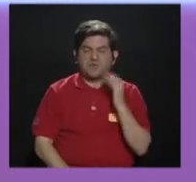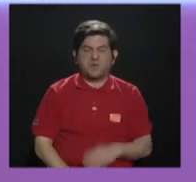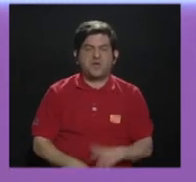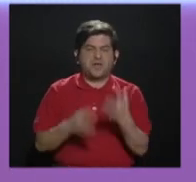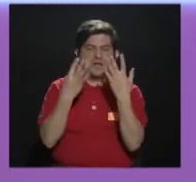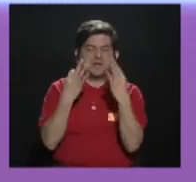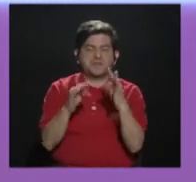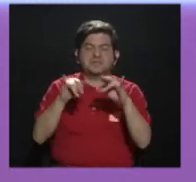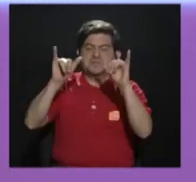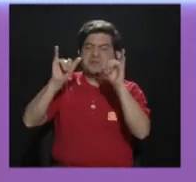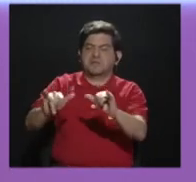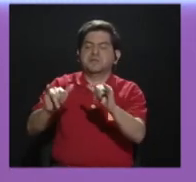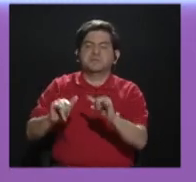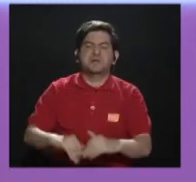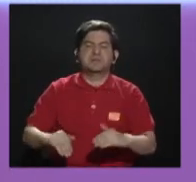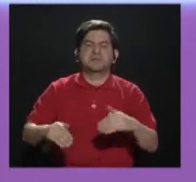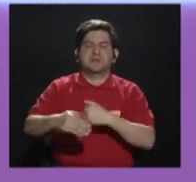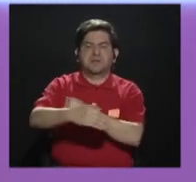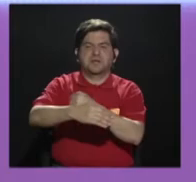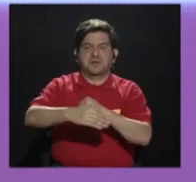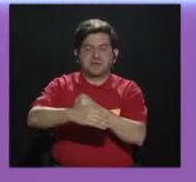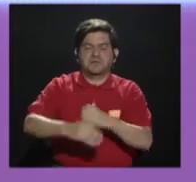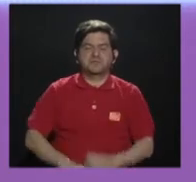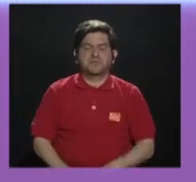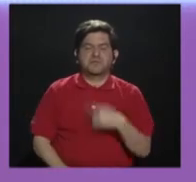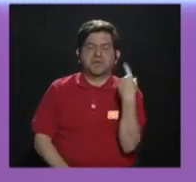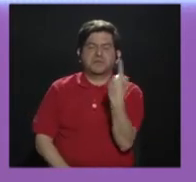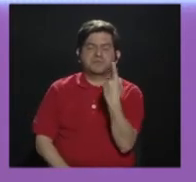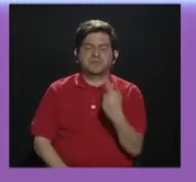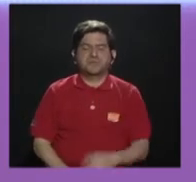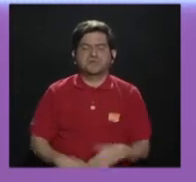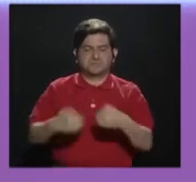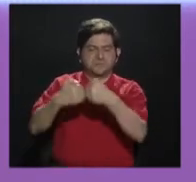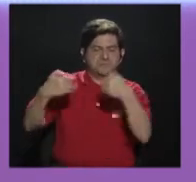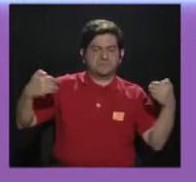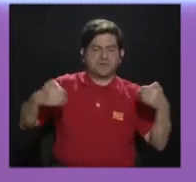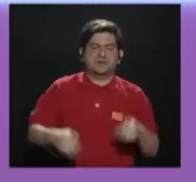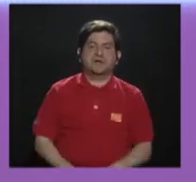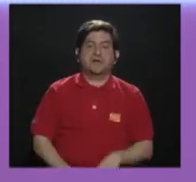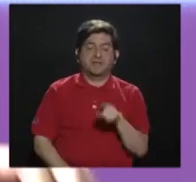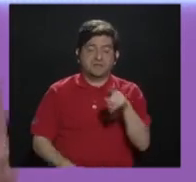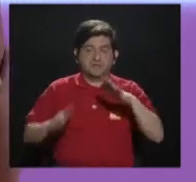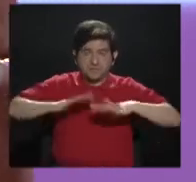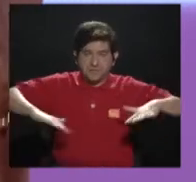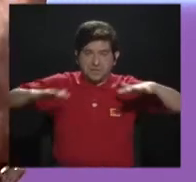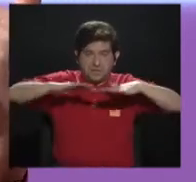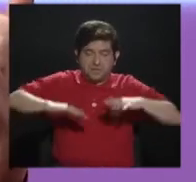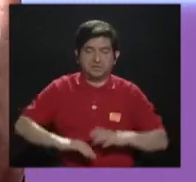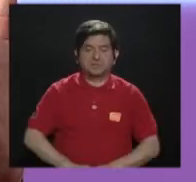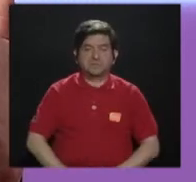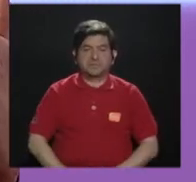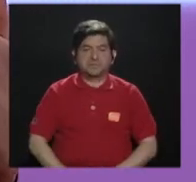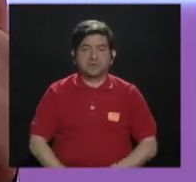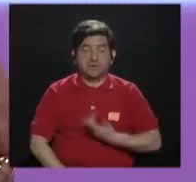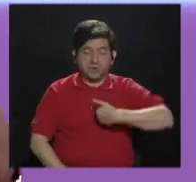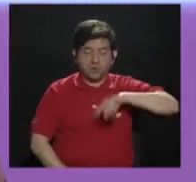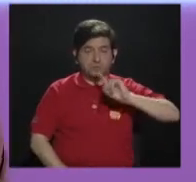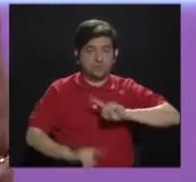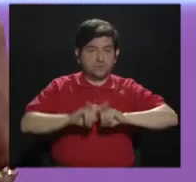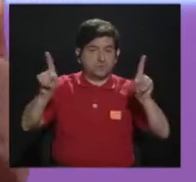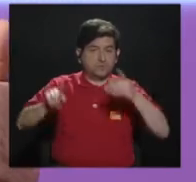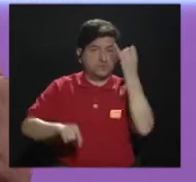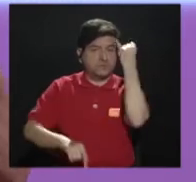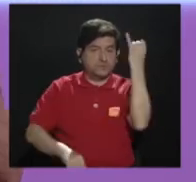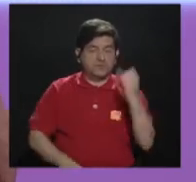a estar en la cocina solas, aisladas y nada más en ese espacio. Nos estamos planteando otra cosa,